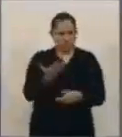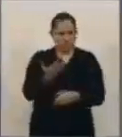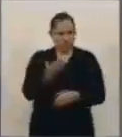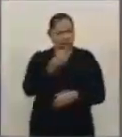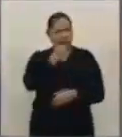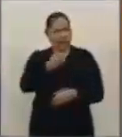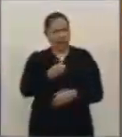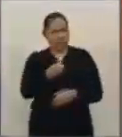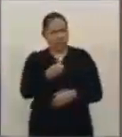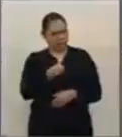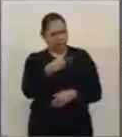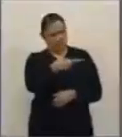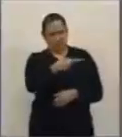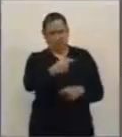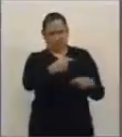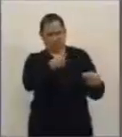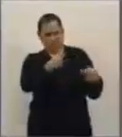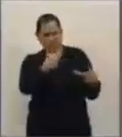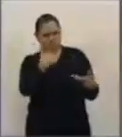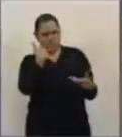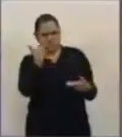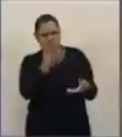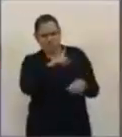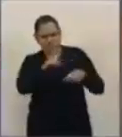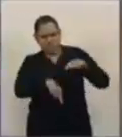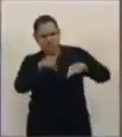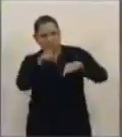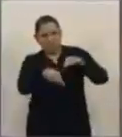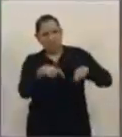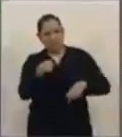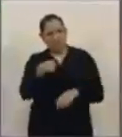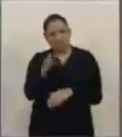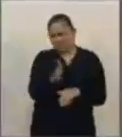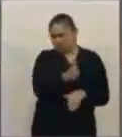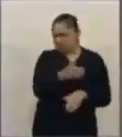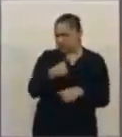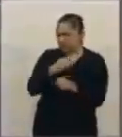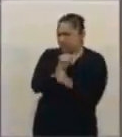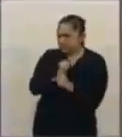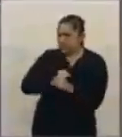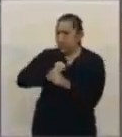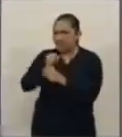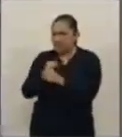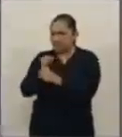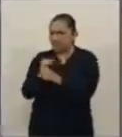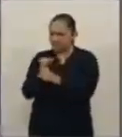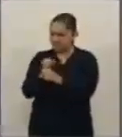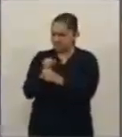investigación diferentes y conclusiones diferentes, que obligan a una